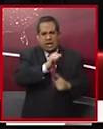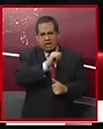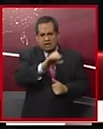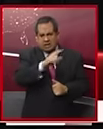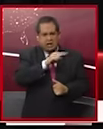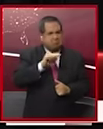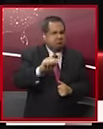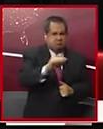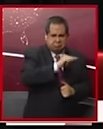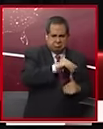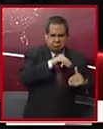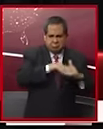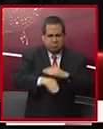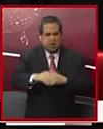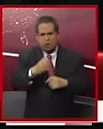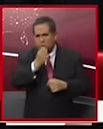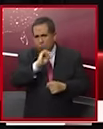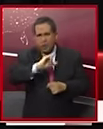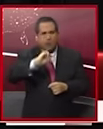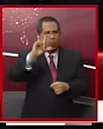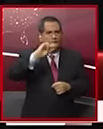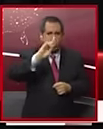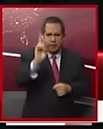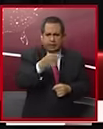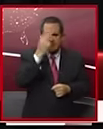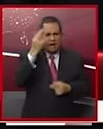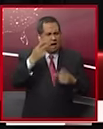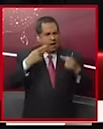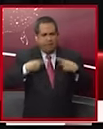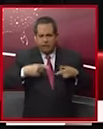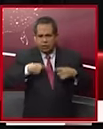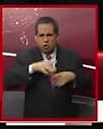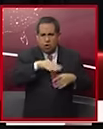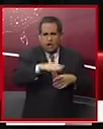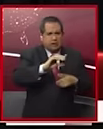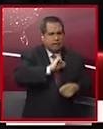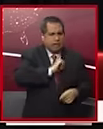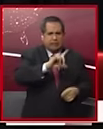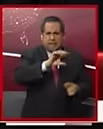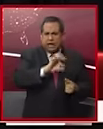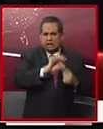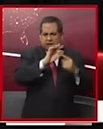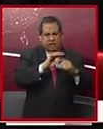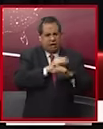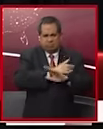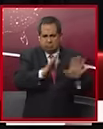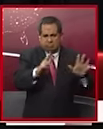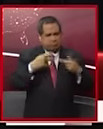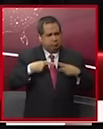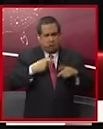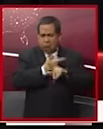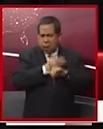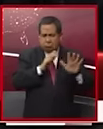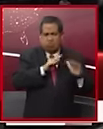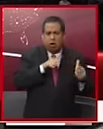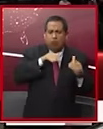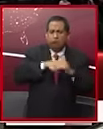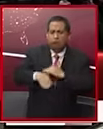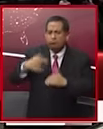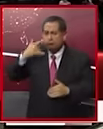sociedad civil, colegios profesionales, académicos, especialistas y a la ciudadanía en general.